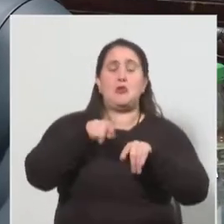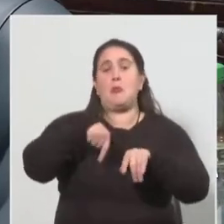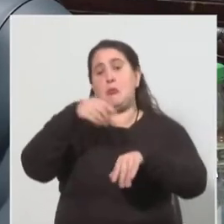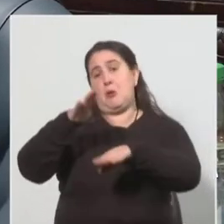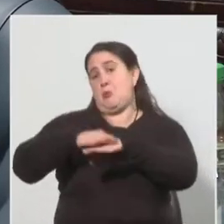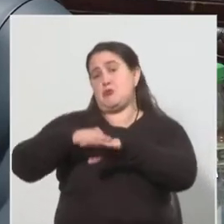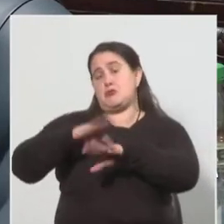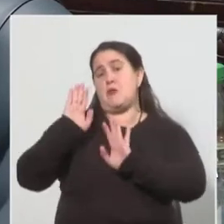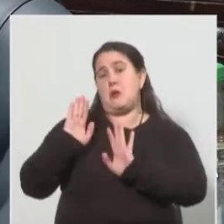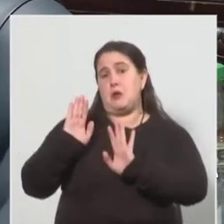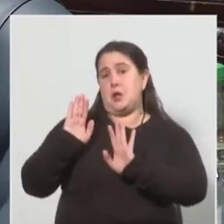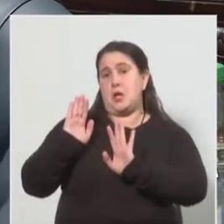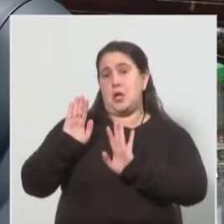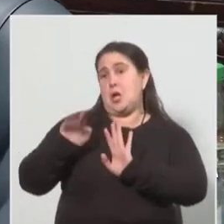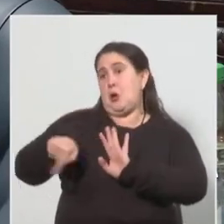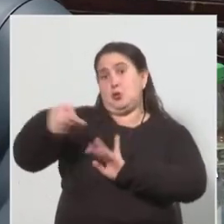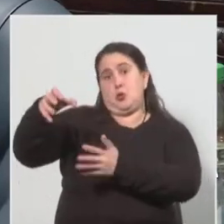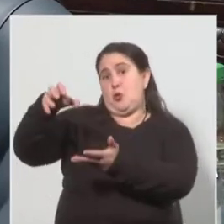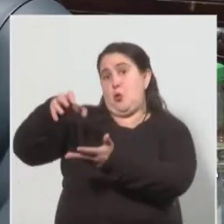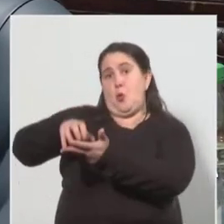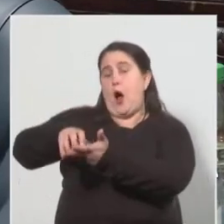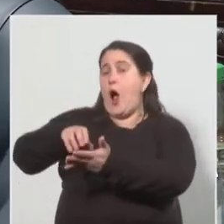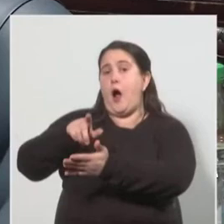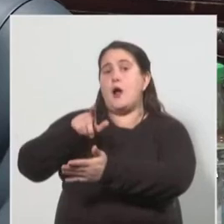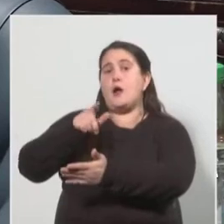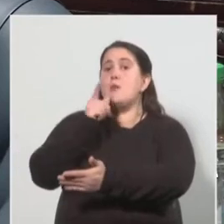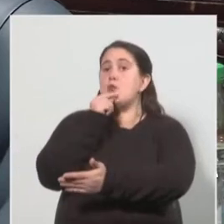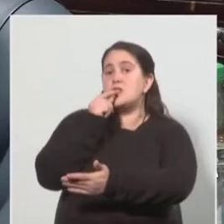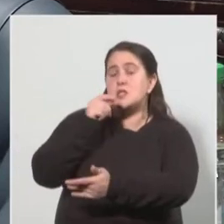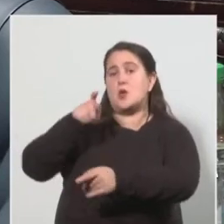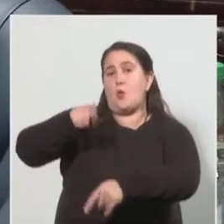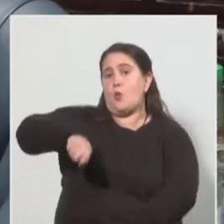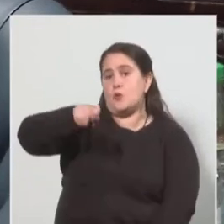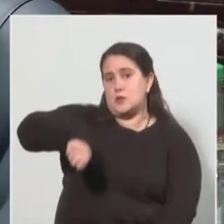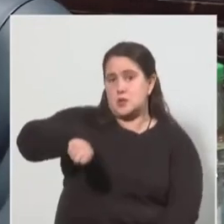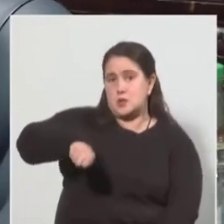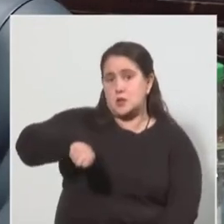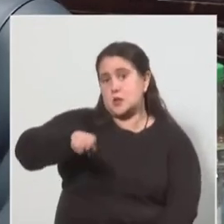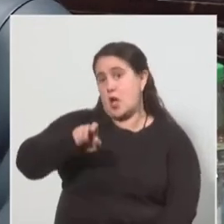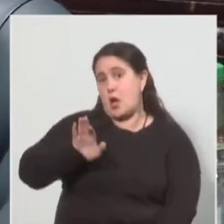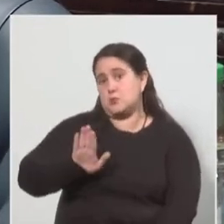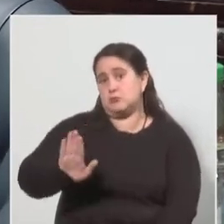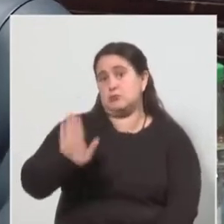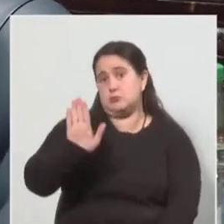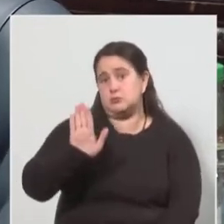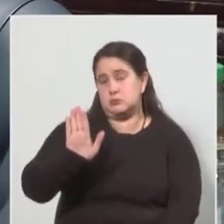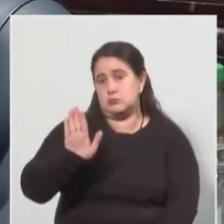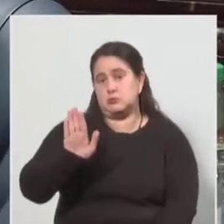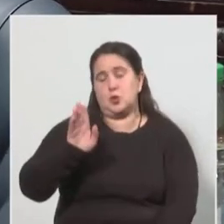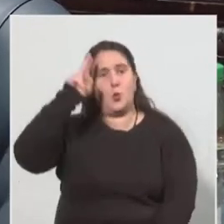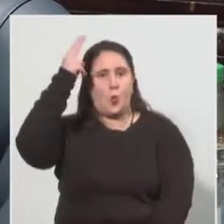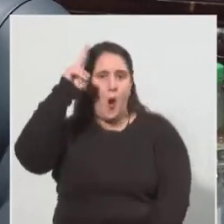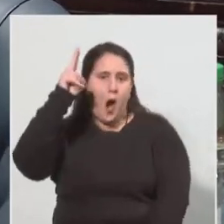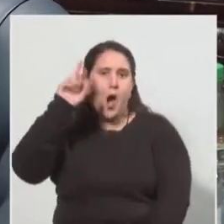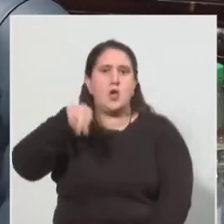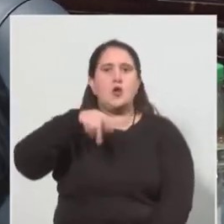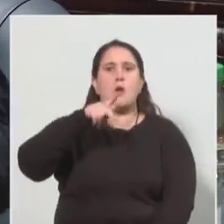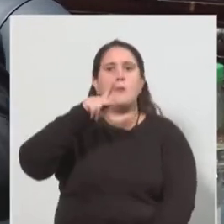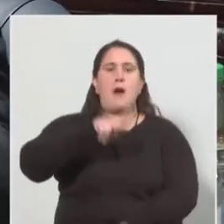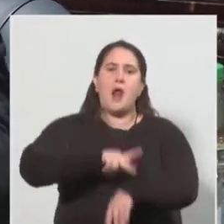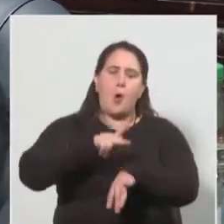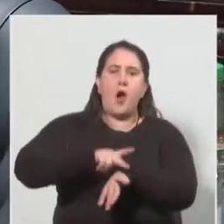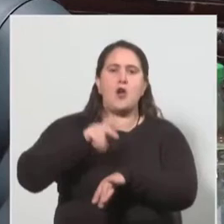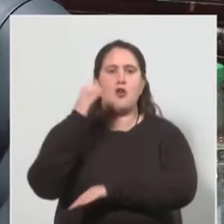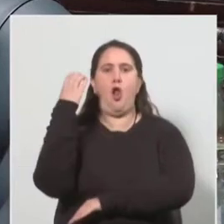encargarán los ámbitos policiales y judiciales que correspondan, de Uruguay, de Paraguay,